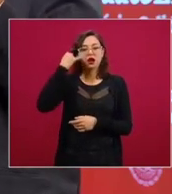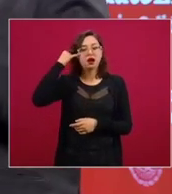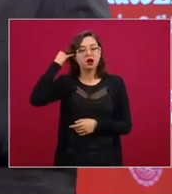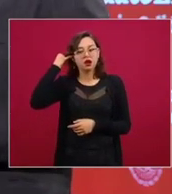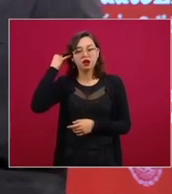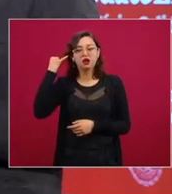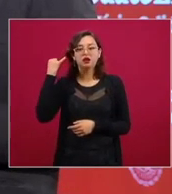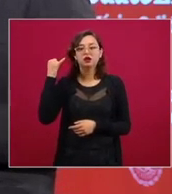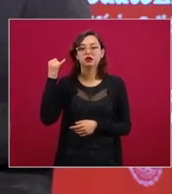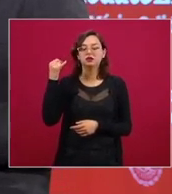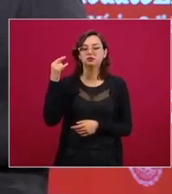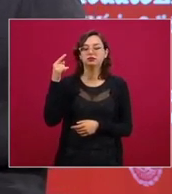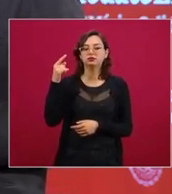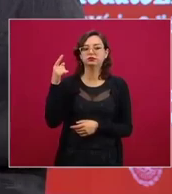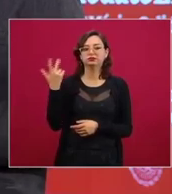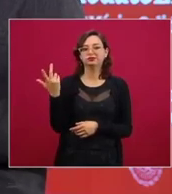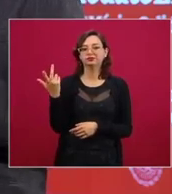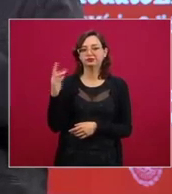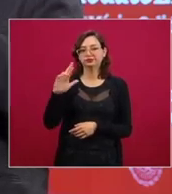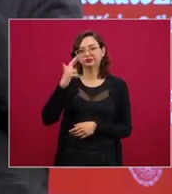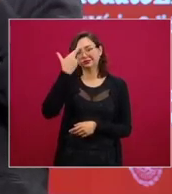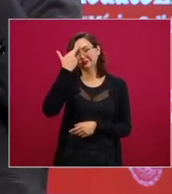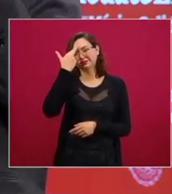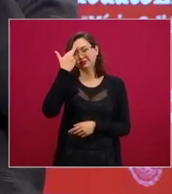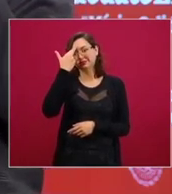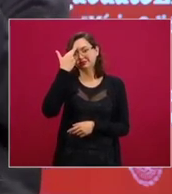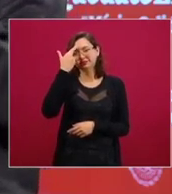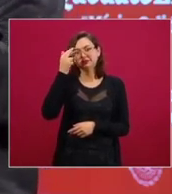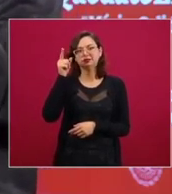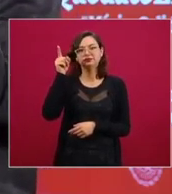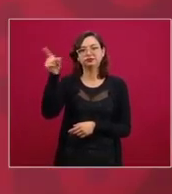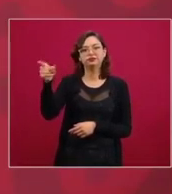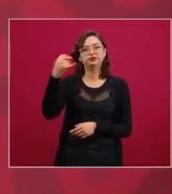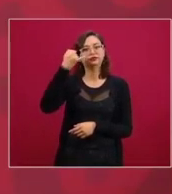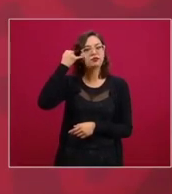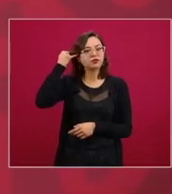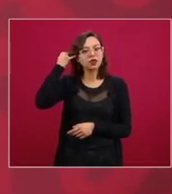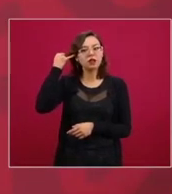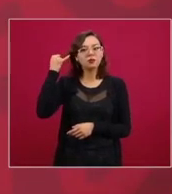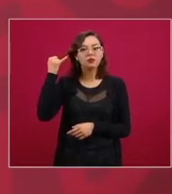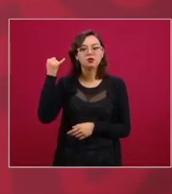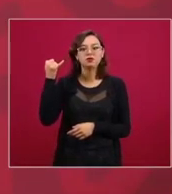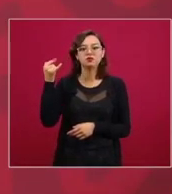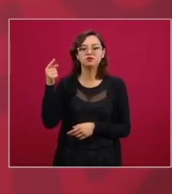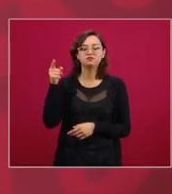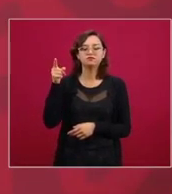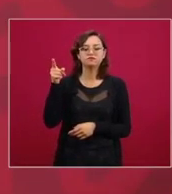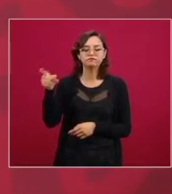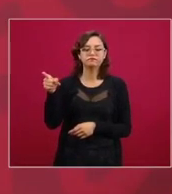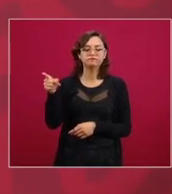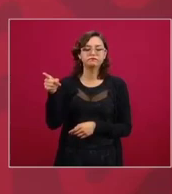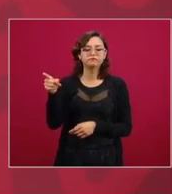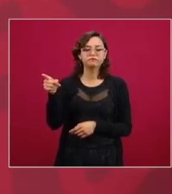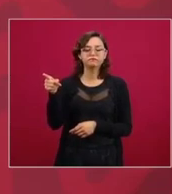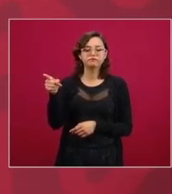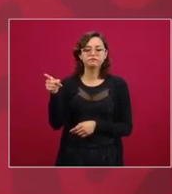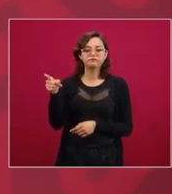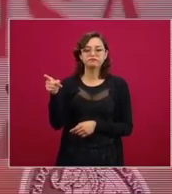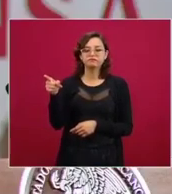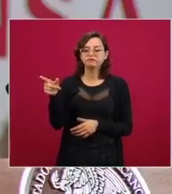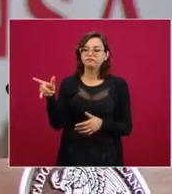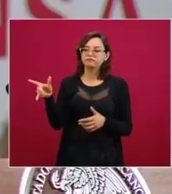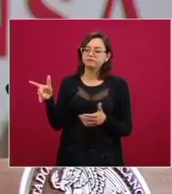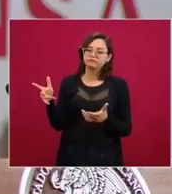Y Jalisco tomó recomendaciones distintas. Hablando de los que tienen que pagar